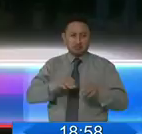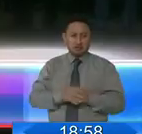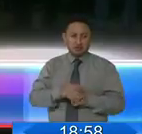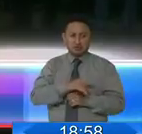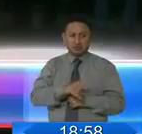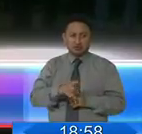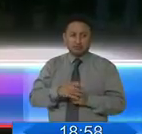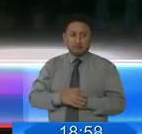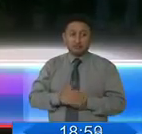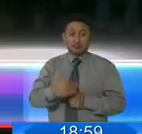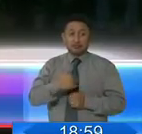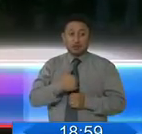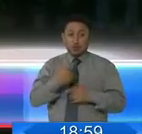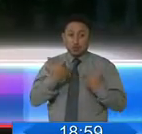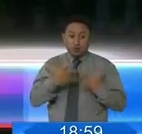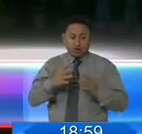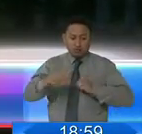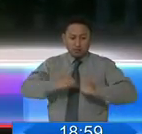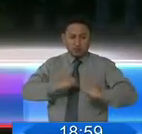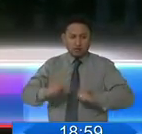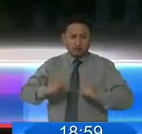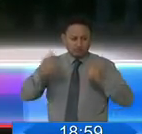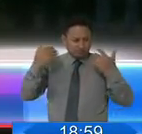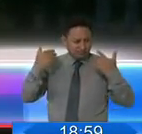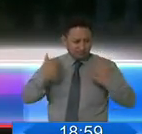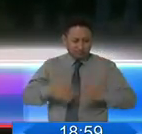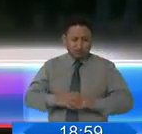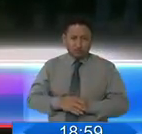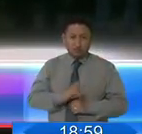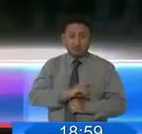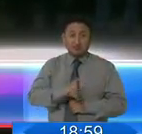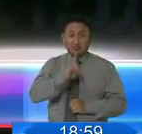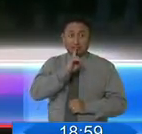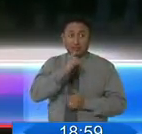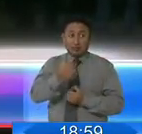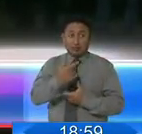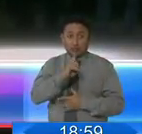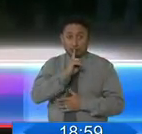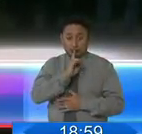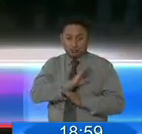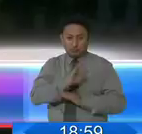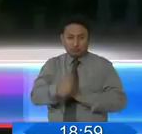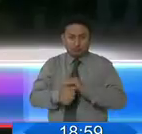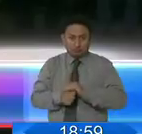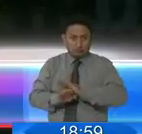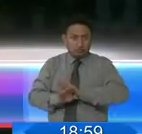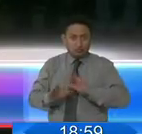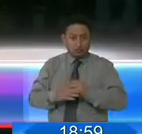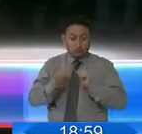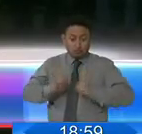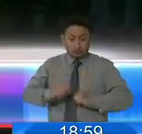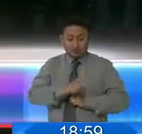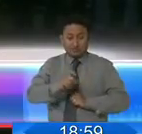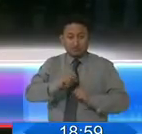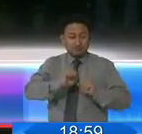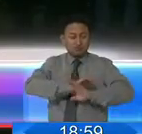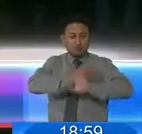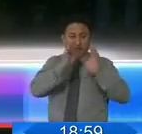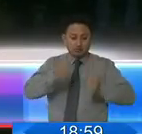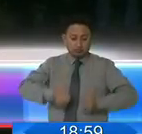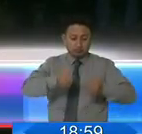escatimarán esfuerzos ni se ocultará ninguna información que se necesite para que este hecho se esclarezca